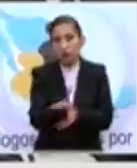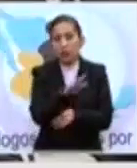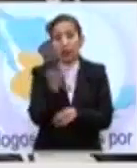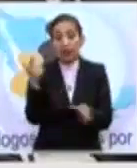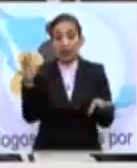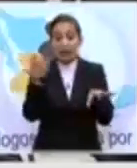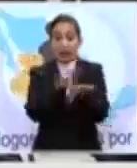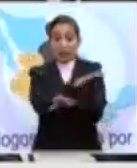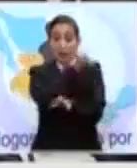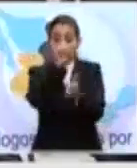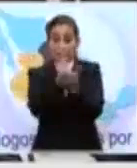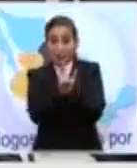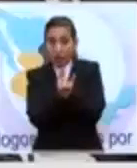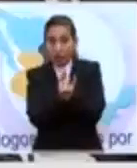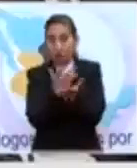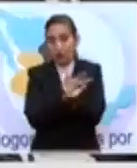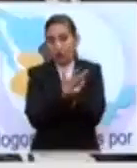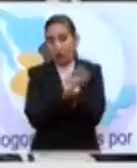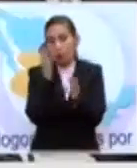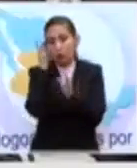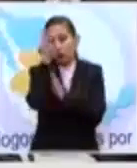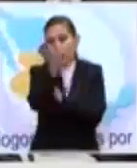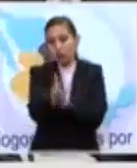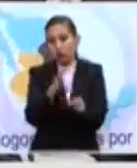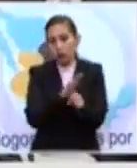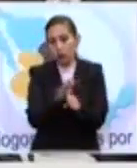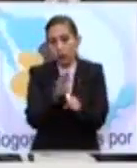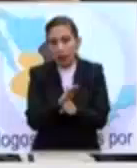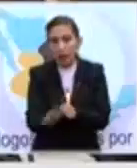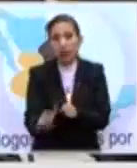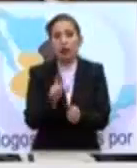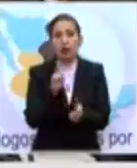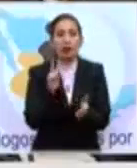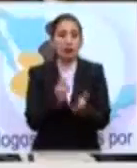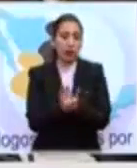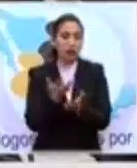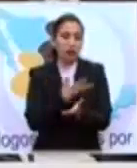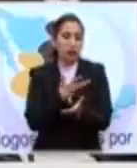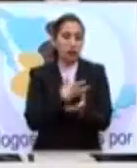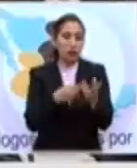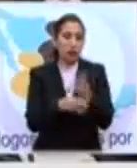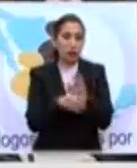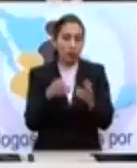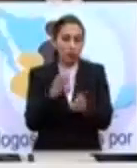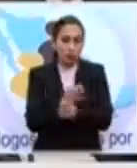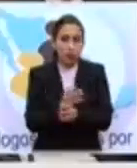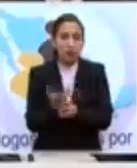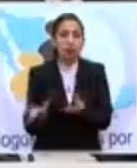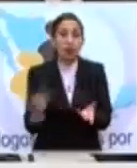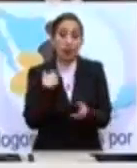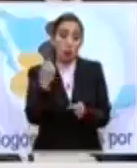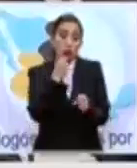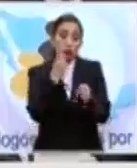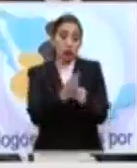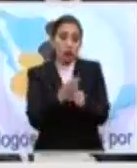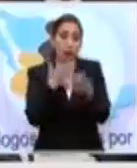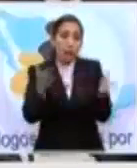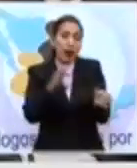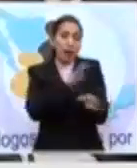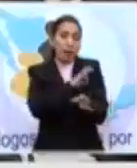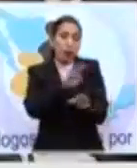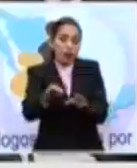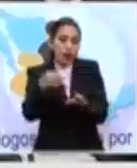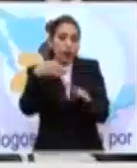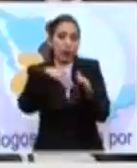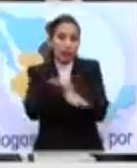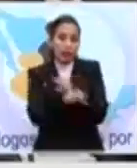las reformas traen varias cosas consigo. Yo considero que las reformas tienen cosas que todavía hay que poner reglas, hay oportunidades para poner las reglas del